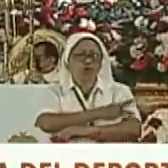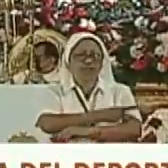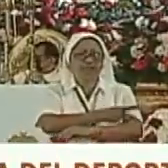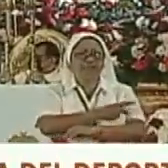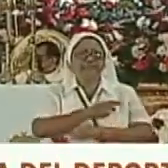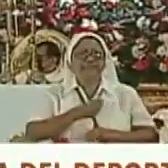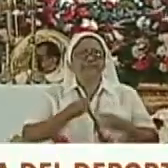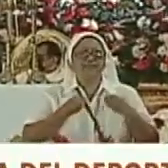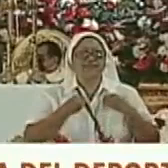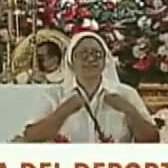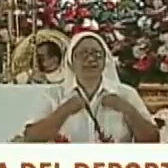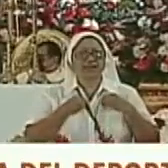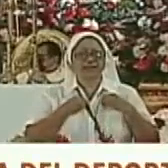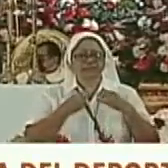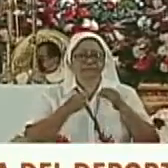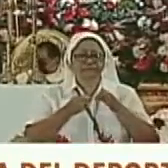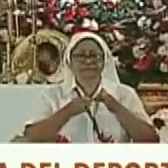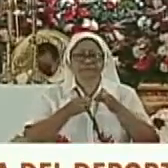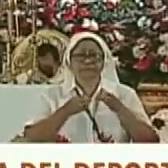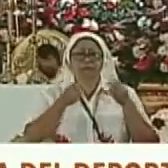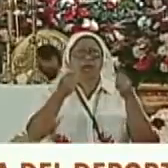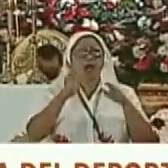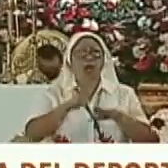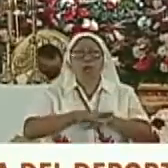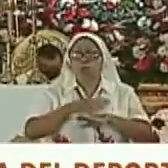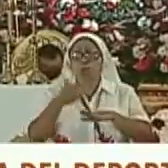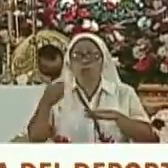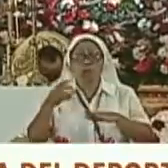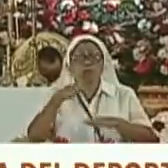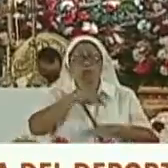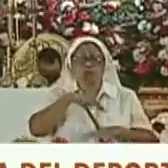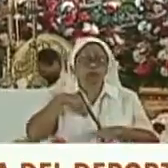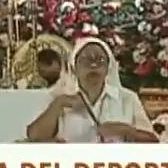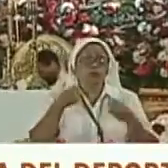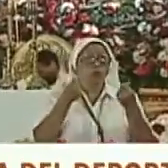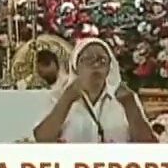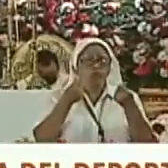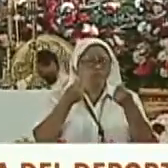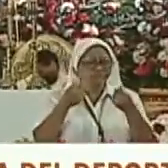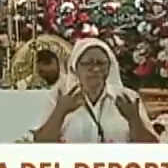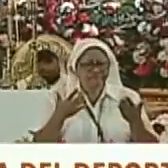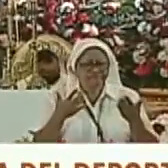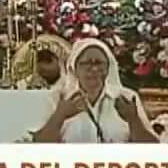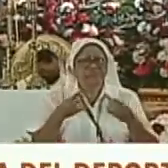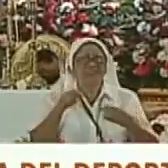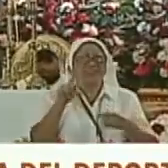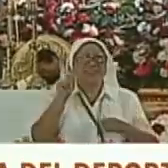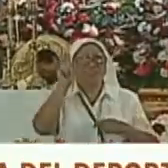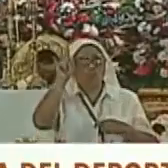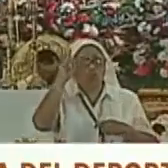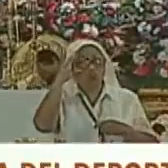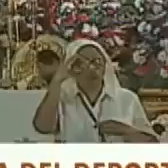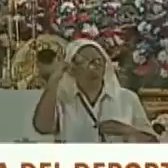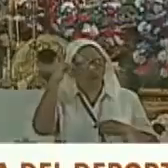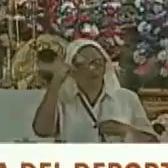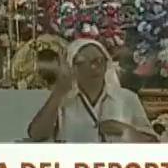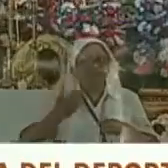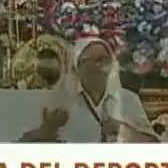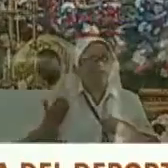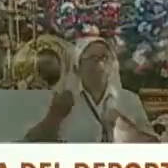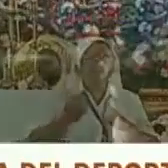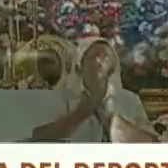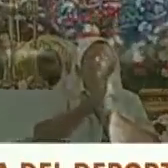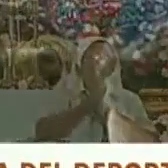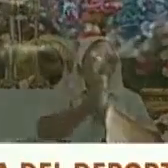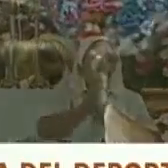solo segundo a nuestra vida porque él es el dueño de la vida y ese Dios